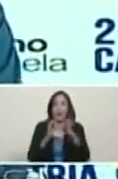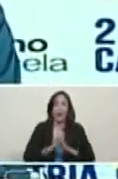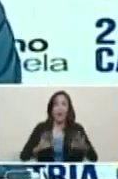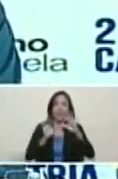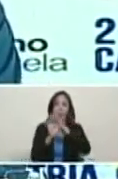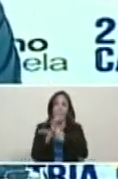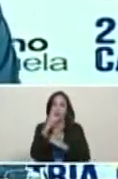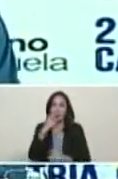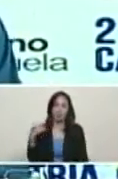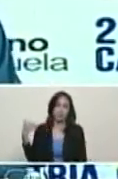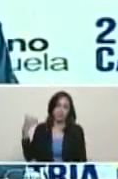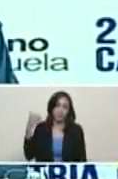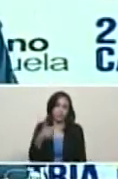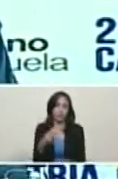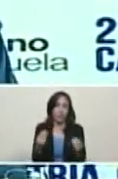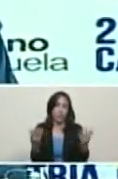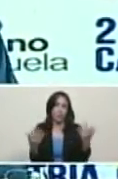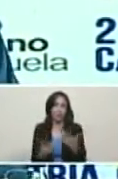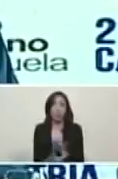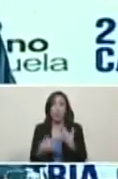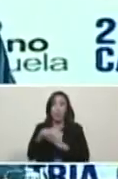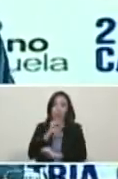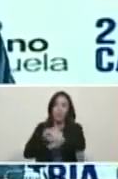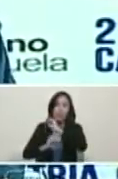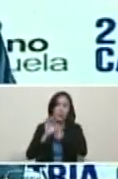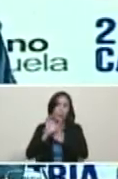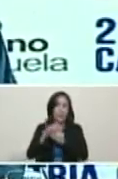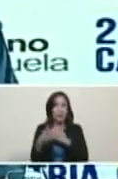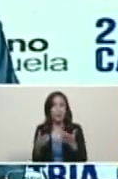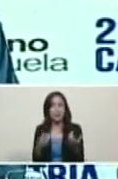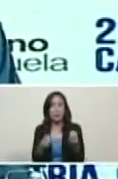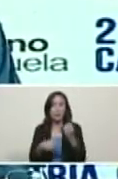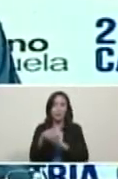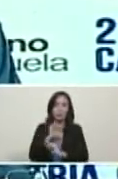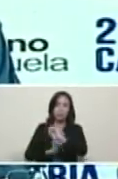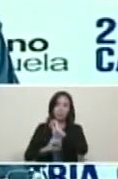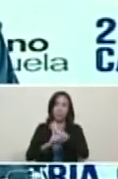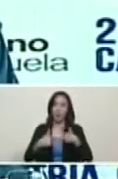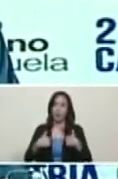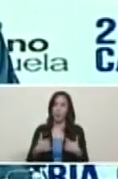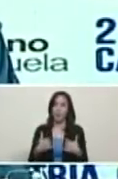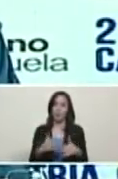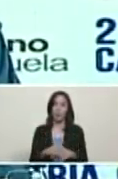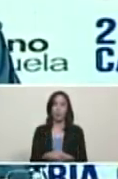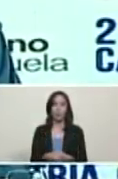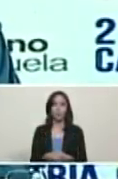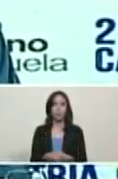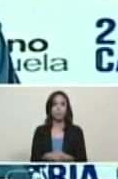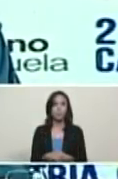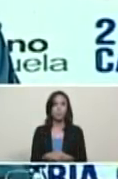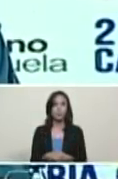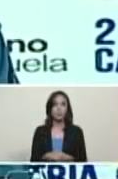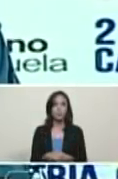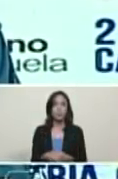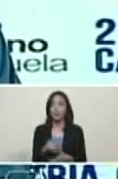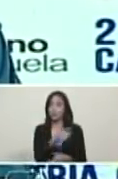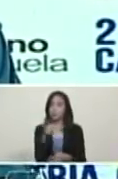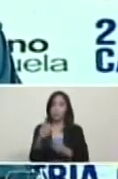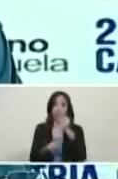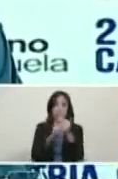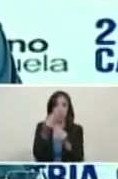muchos años en esta batalla en defensa de Venezuela. Y lo puedo decir, hagan lo que